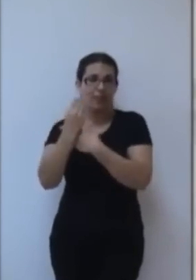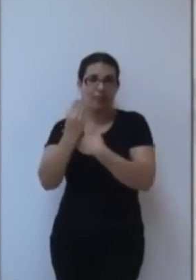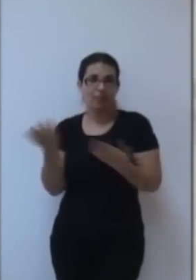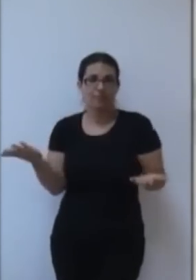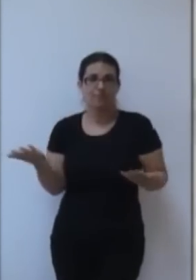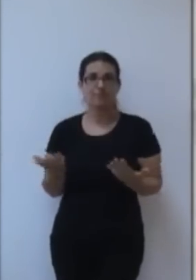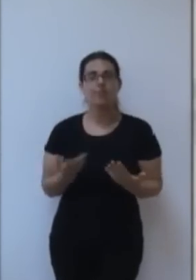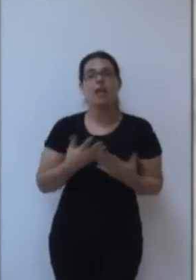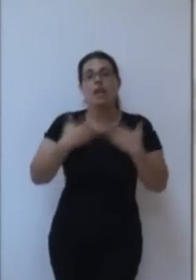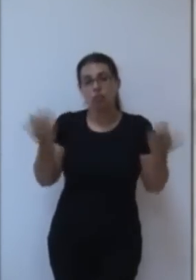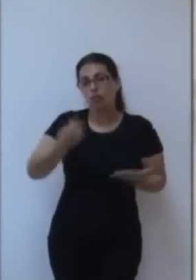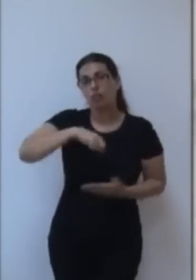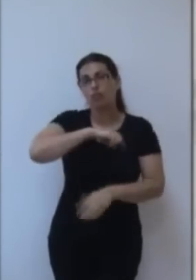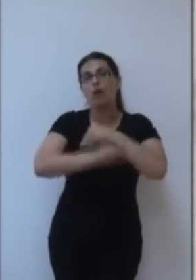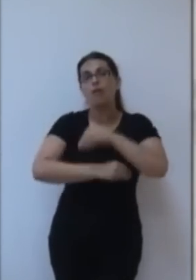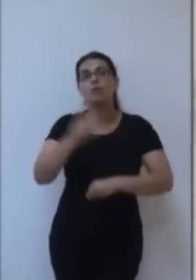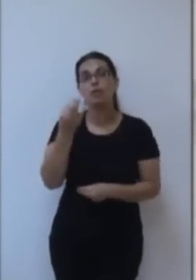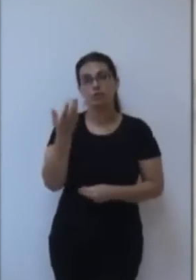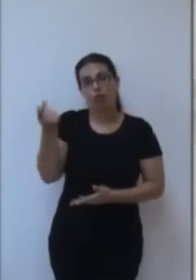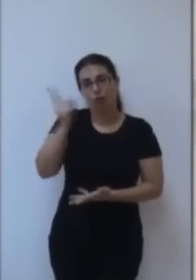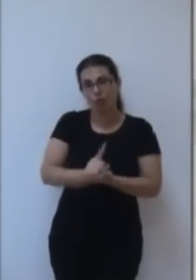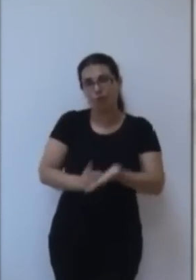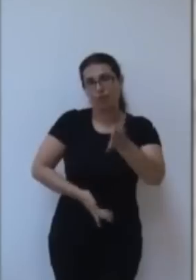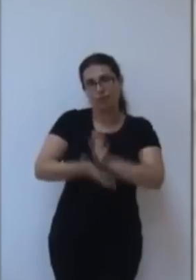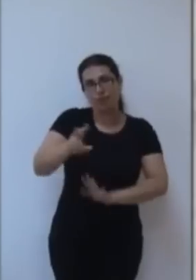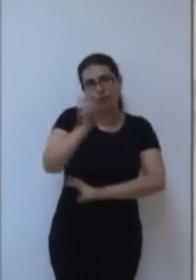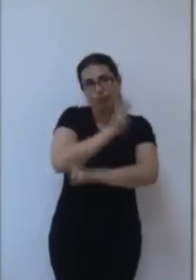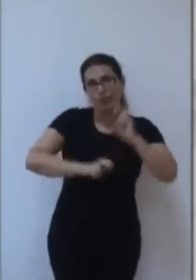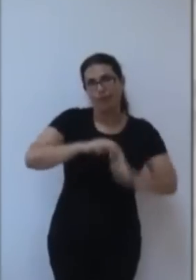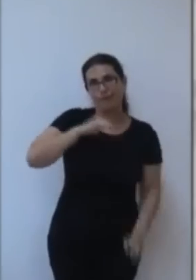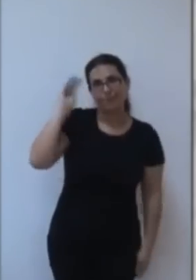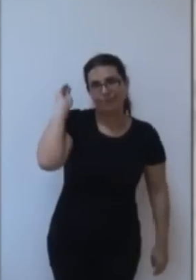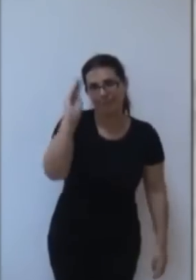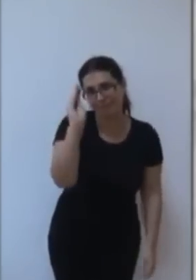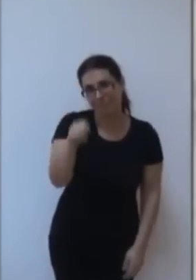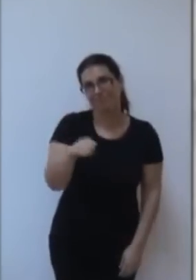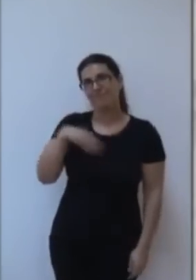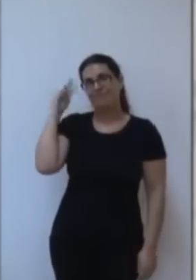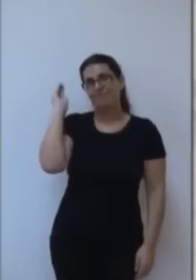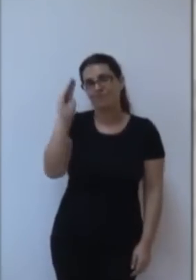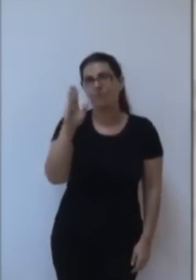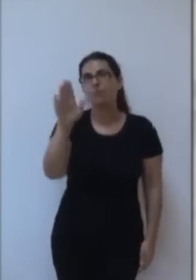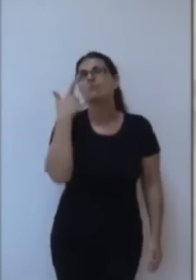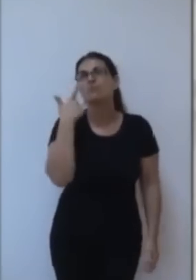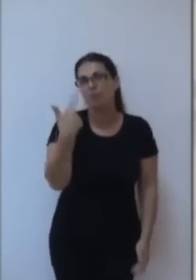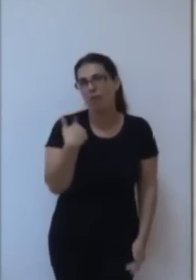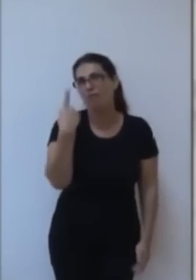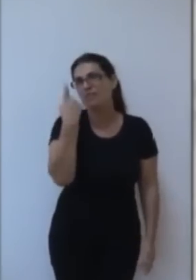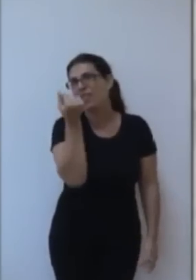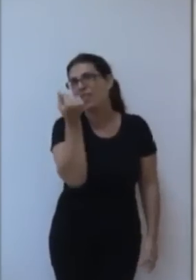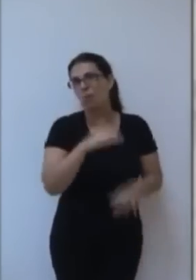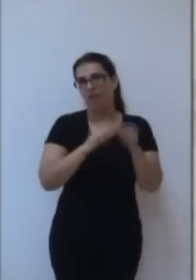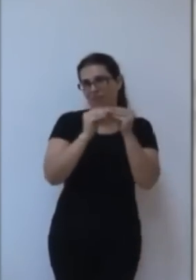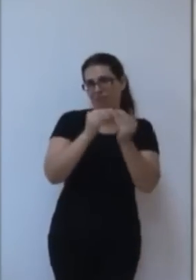financiaciones. Entonces lo que tenemos que hacer es pues tirarnos a la calle otra vez y a decir, oye, que ahora me hace falta dinero para intentar arreglar esto,